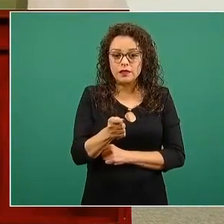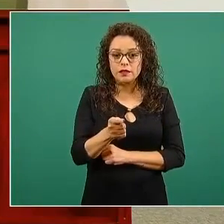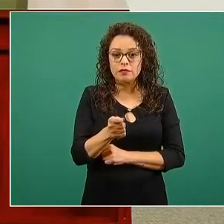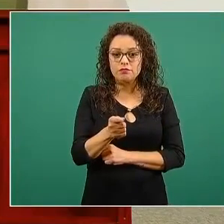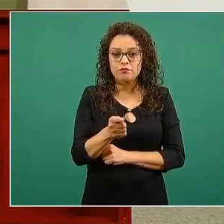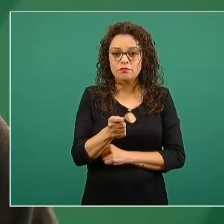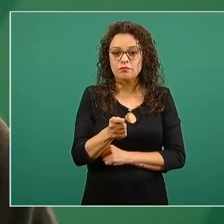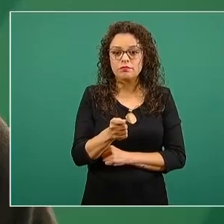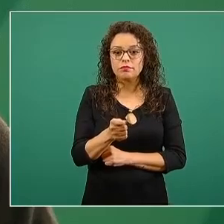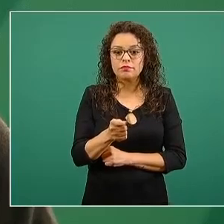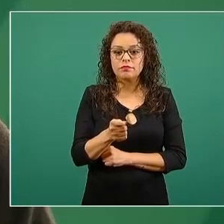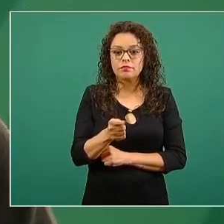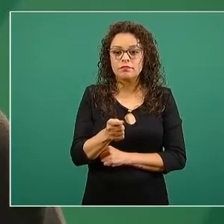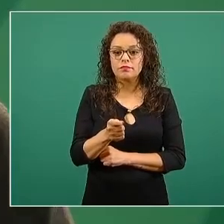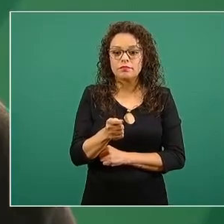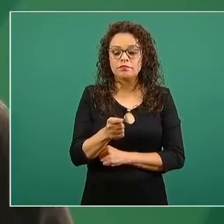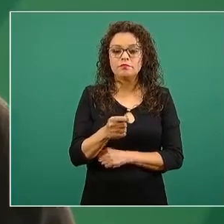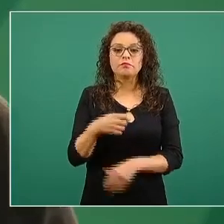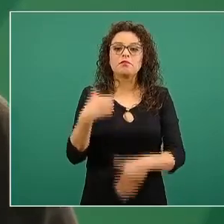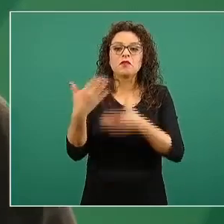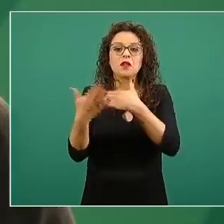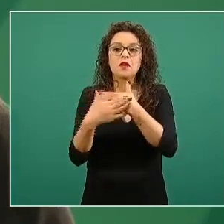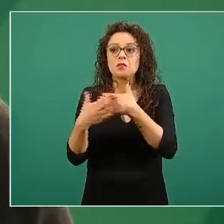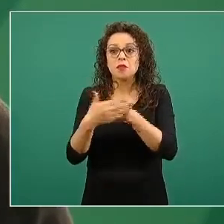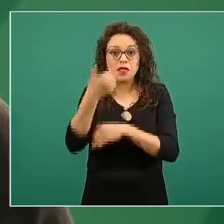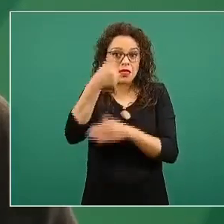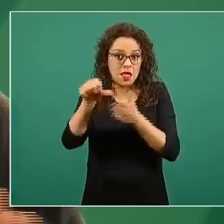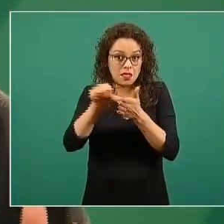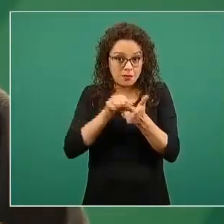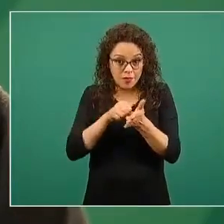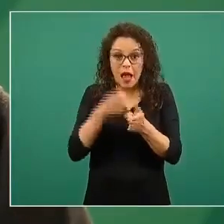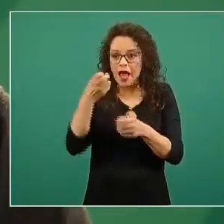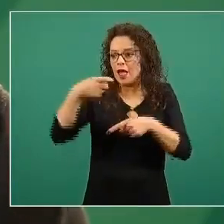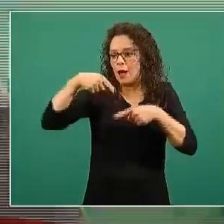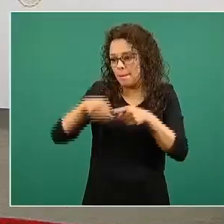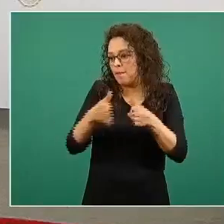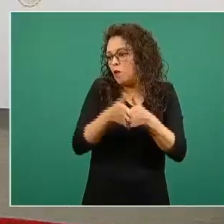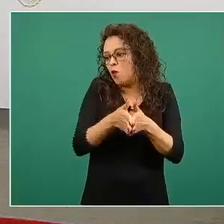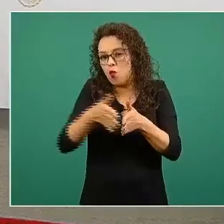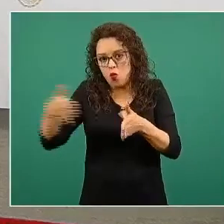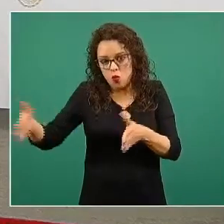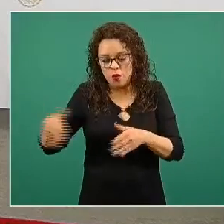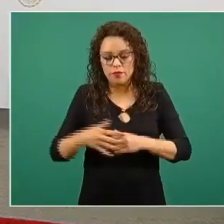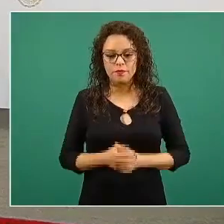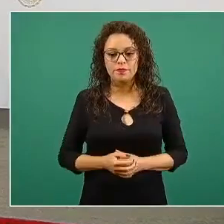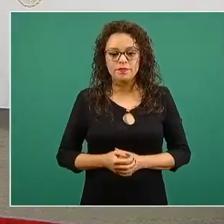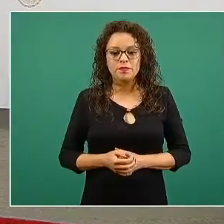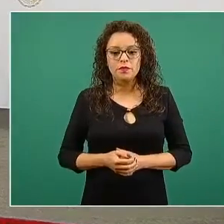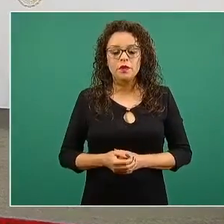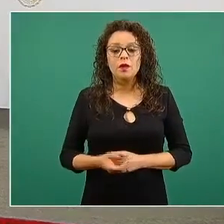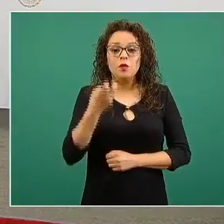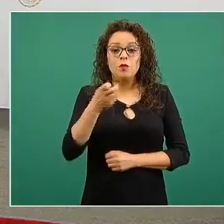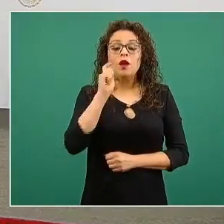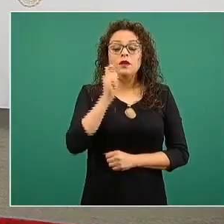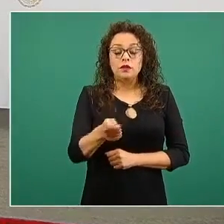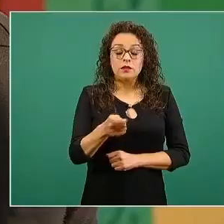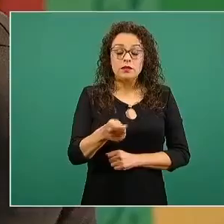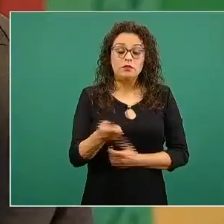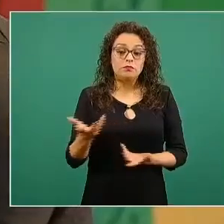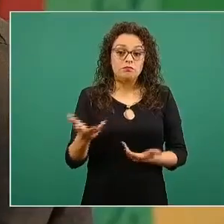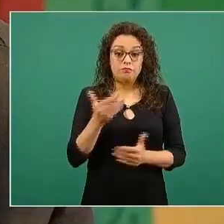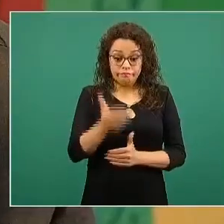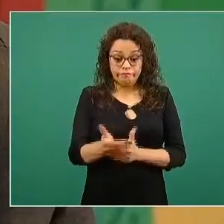de este año. Ahora, importante decir que esto es un esquema de planeación, por eso decía que el avance y en su momento poder lograr